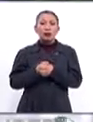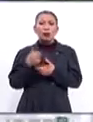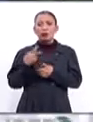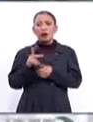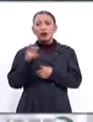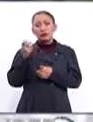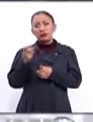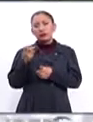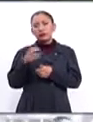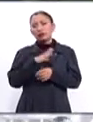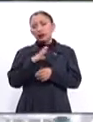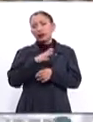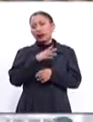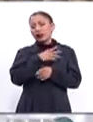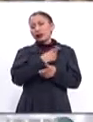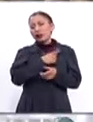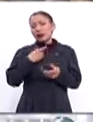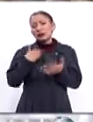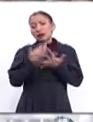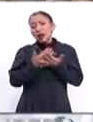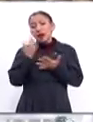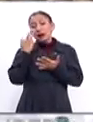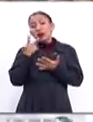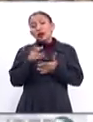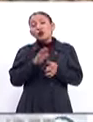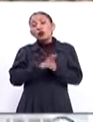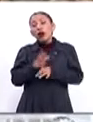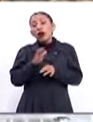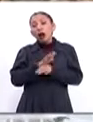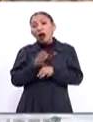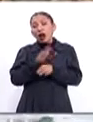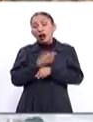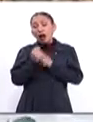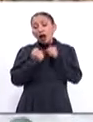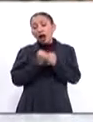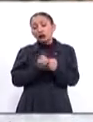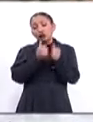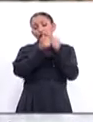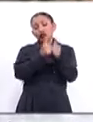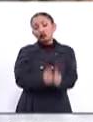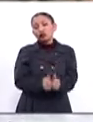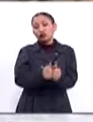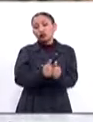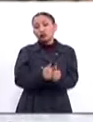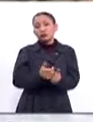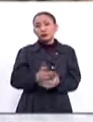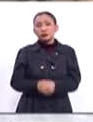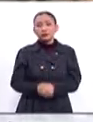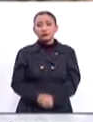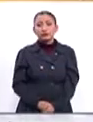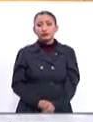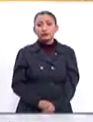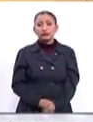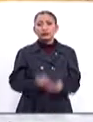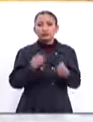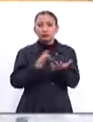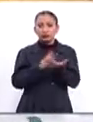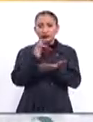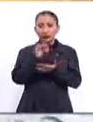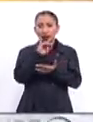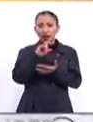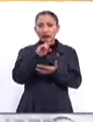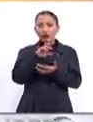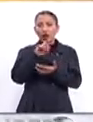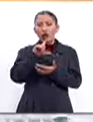Pero en ese sentido habrá que esperar cuál es el monto de los años que le van a poner. Te agradecemos muchísimo,